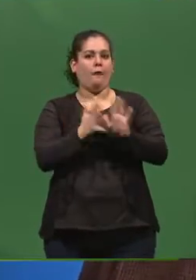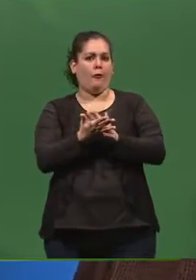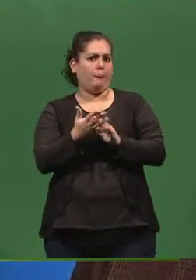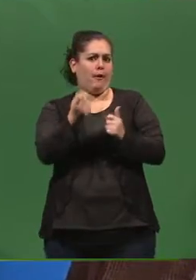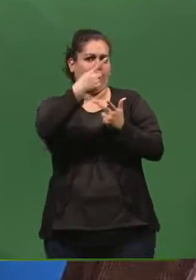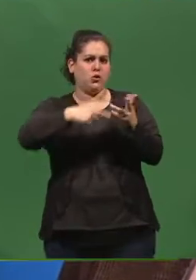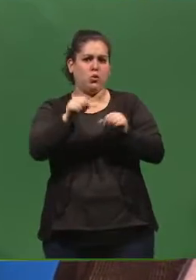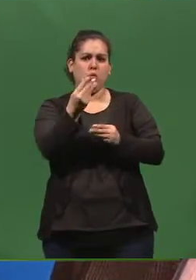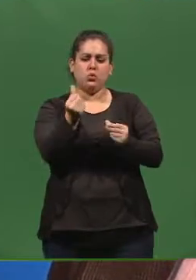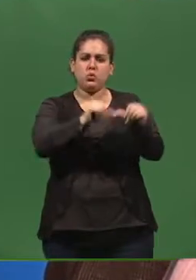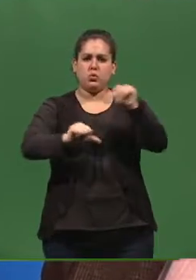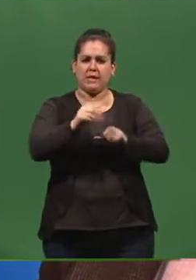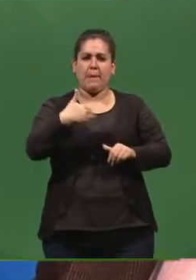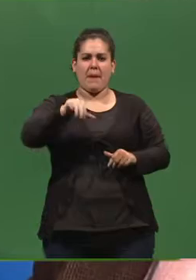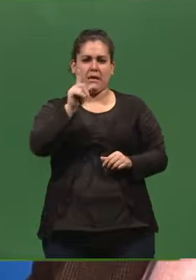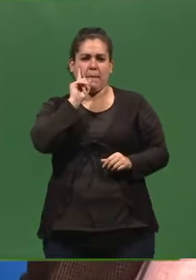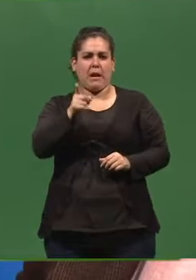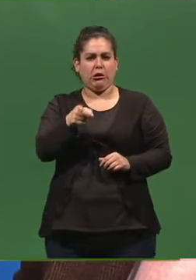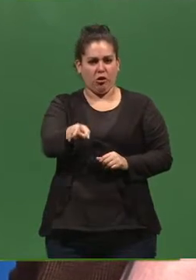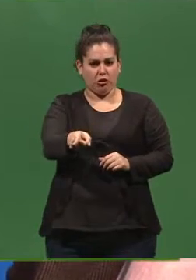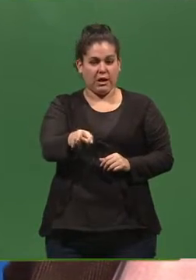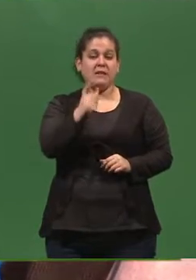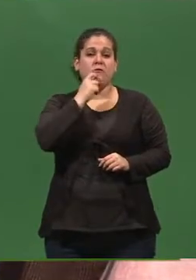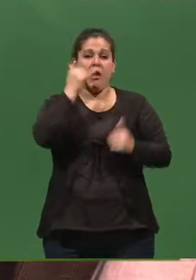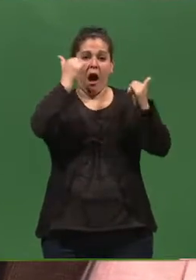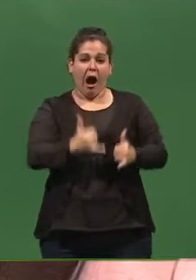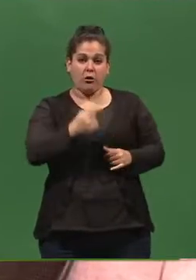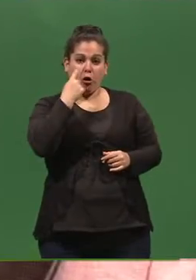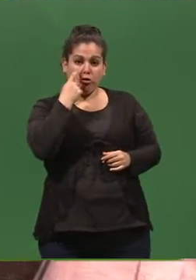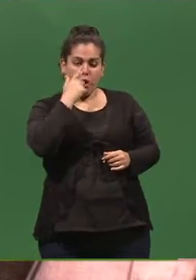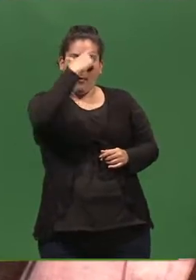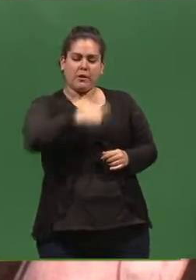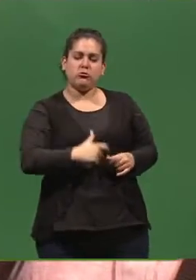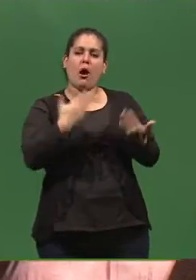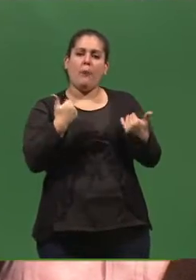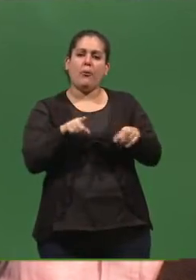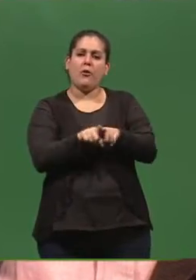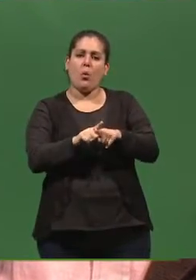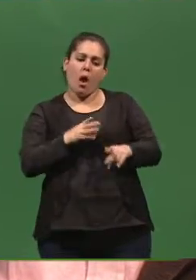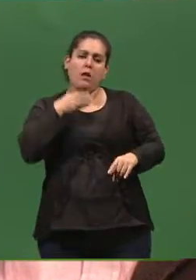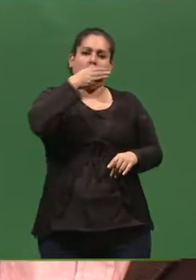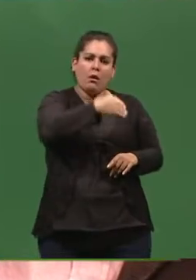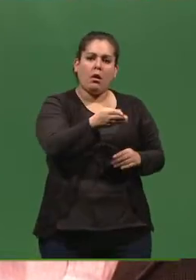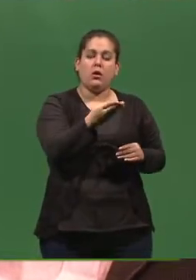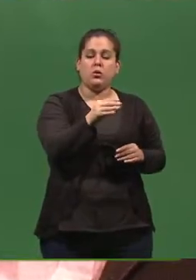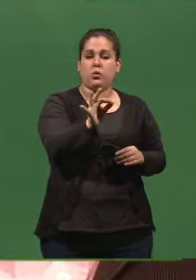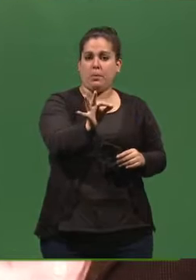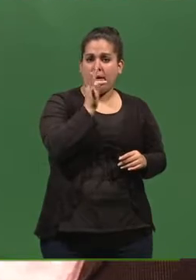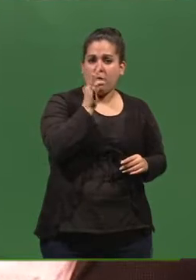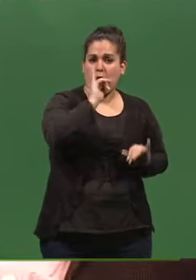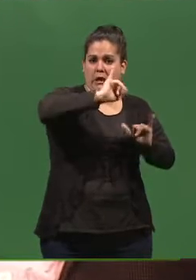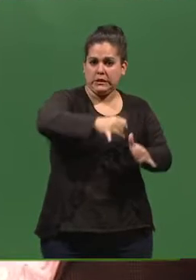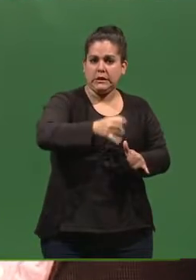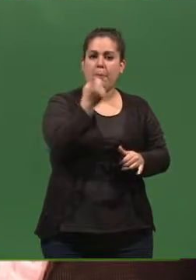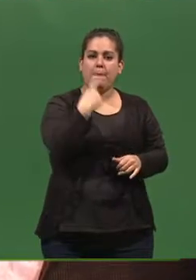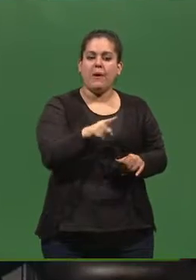una multiplicidad de sustancias que son más nocivas. En el caso de una regulación, eventualmente la persona podría llegar a acceder a esa sustancia